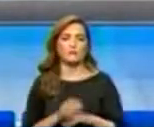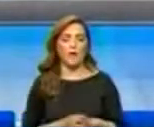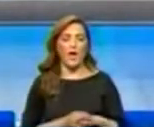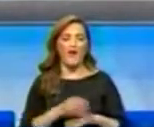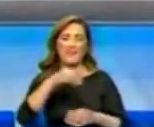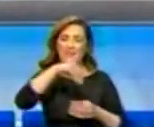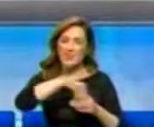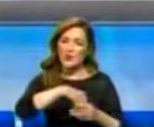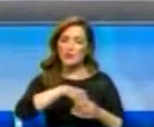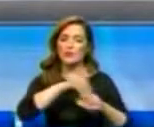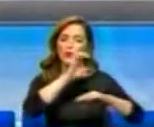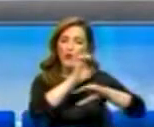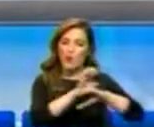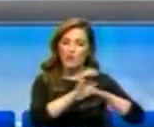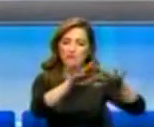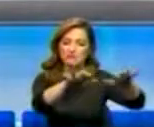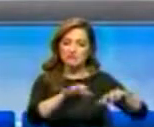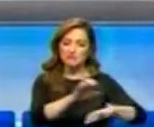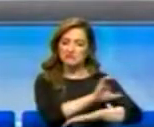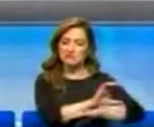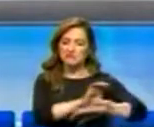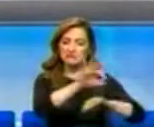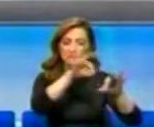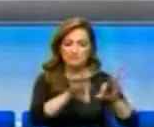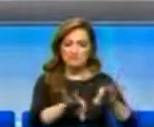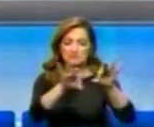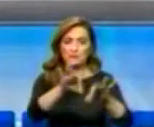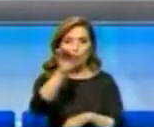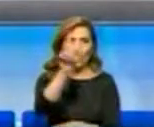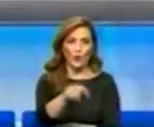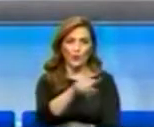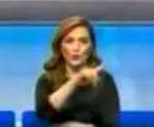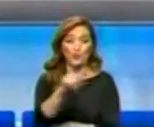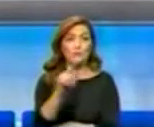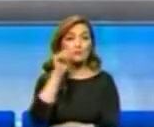Así se debatirá mañana el Código Orgánico de la Salud.